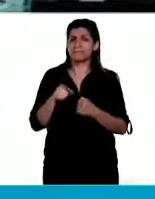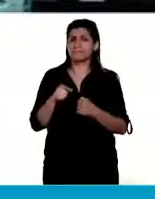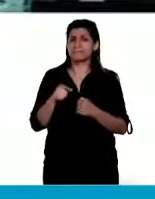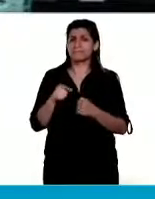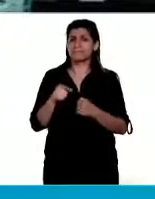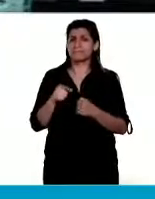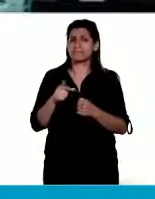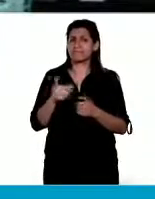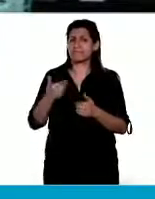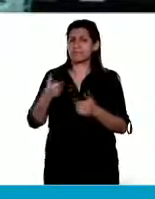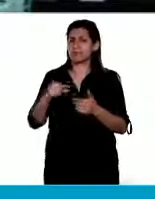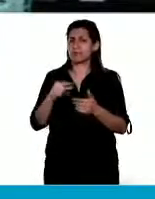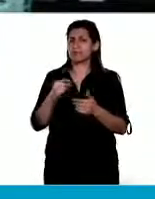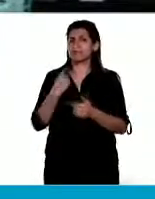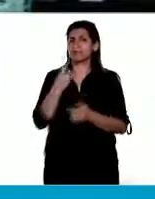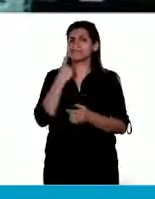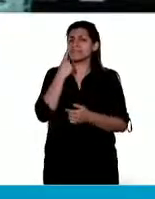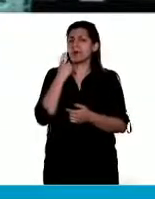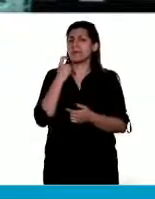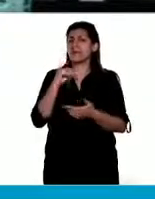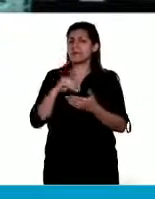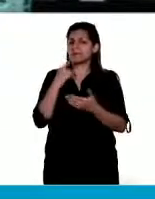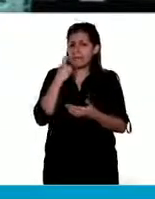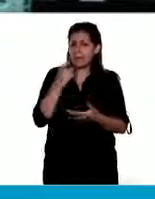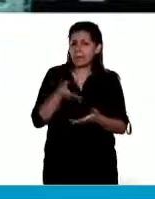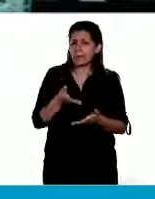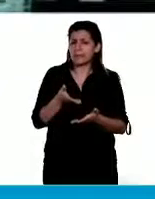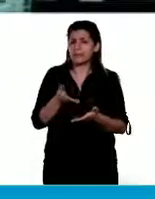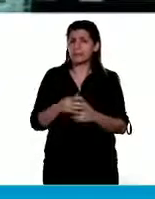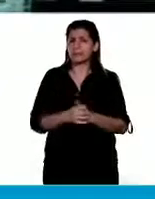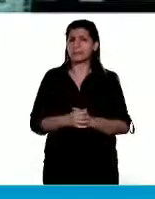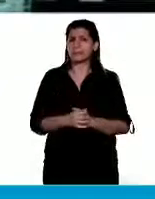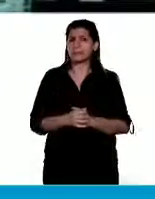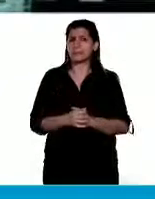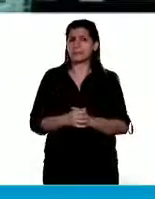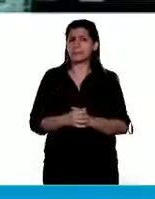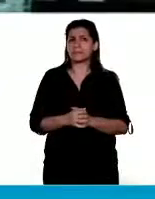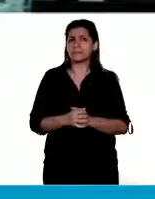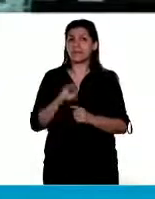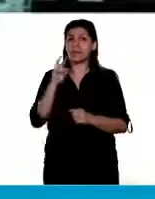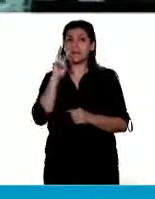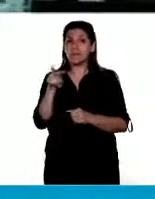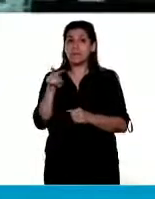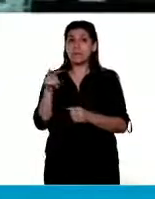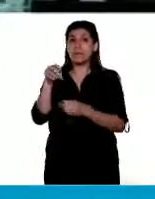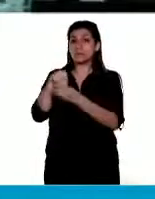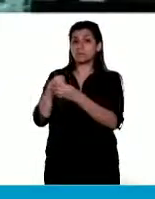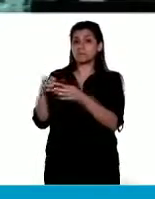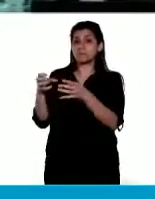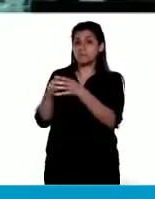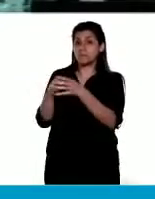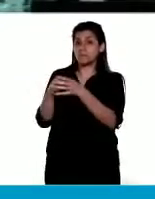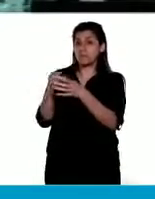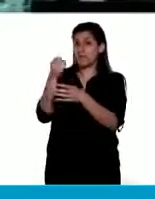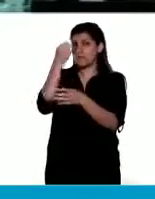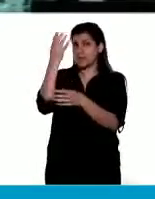ha acentuado aún más. Nosotros vemos una interna fenomenal en el